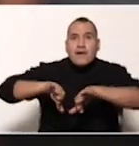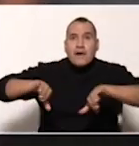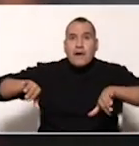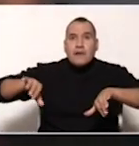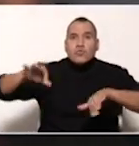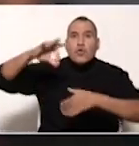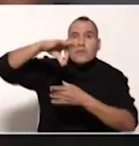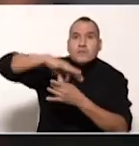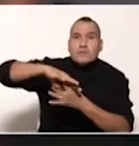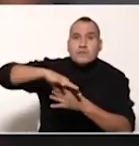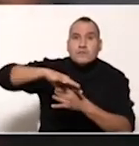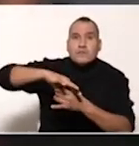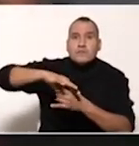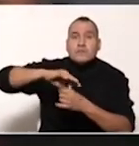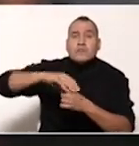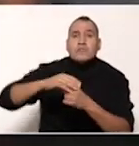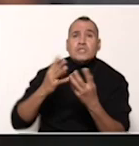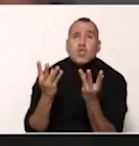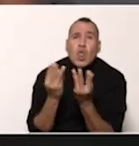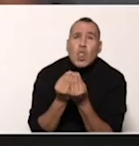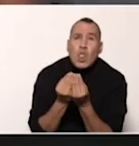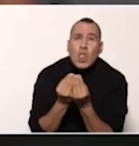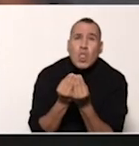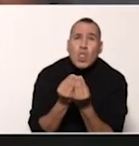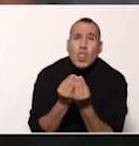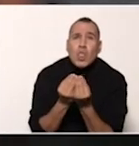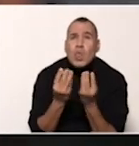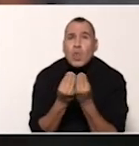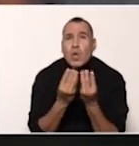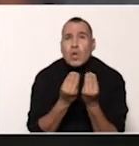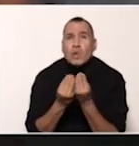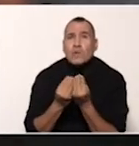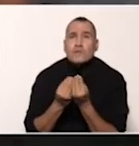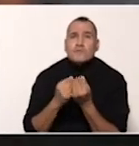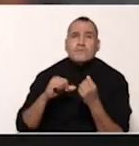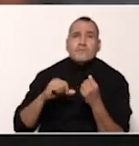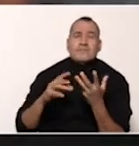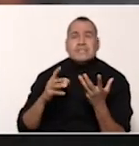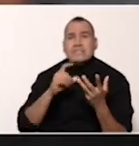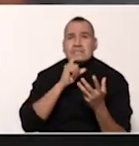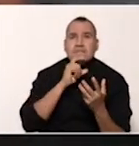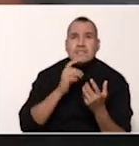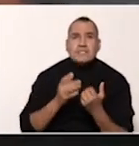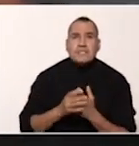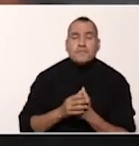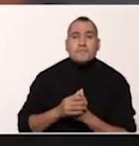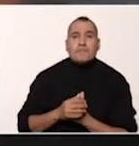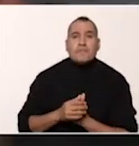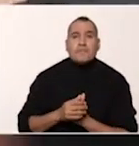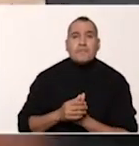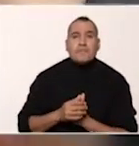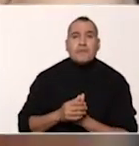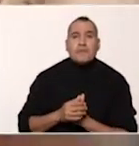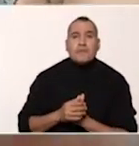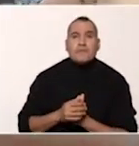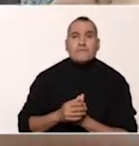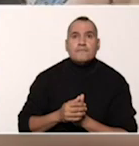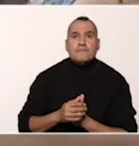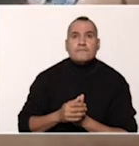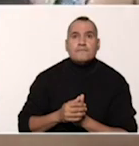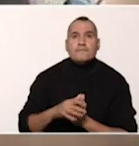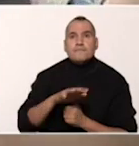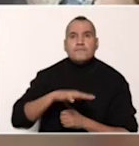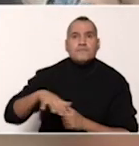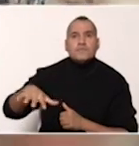la semilla, porque si no, estas no emergen o mueren en el intento de la búsqueda de la superficie. Es importante garantizar que el